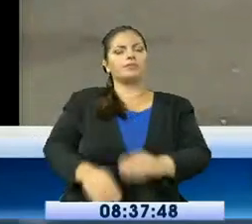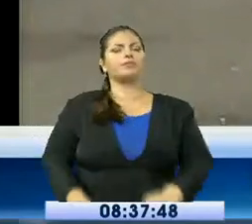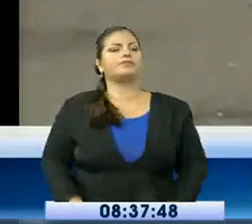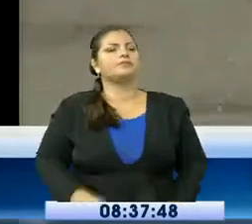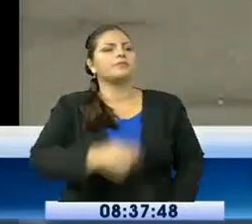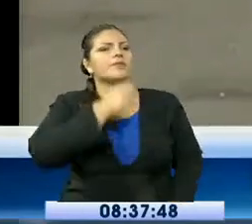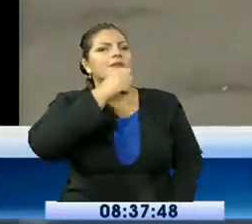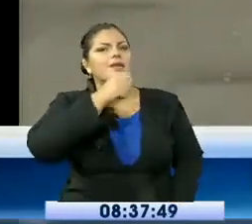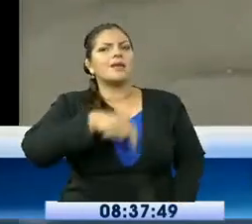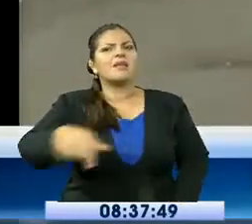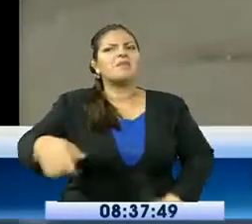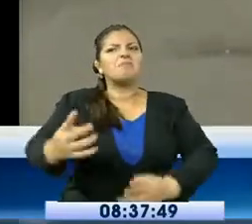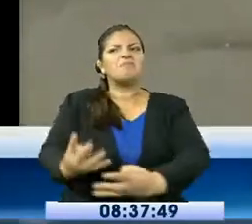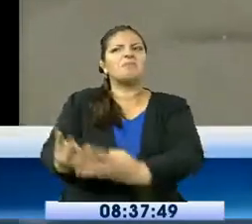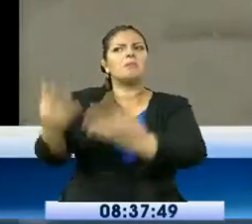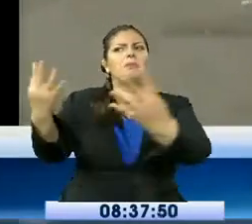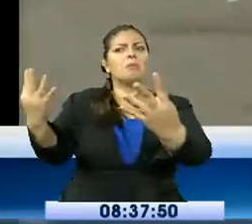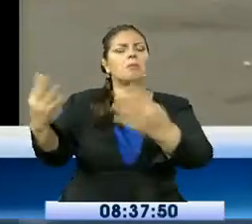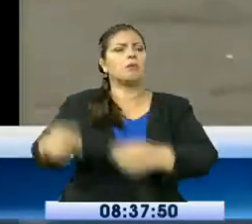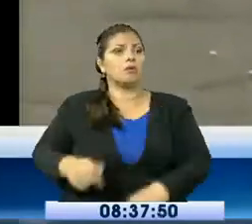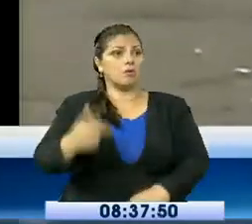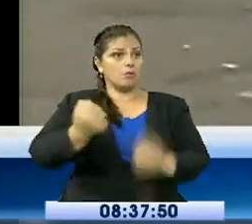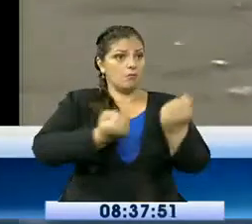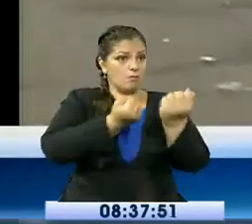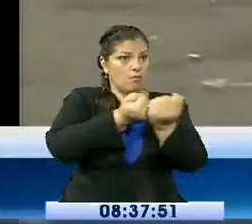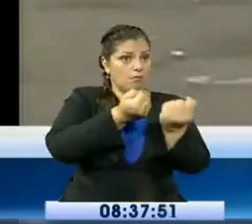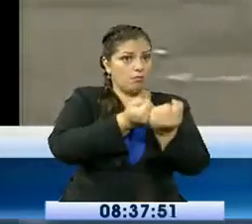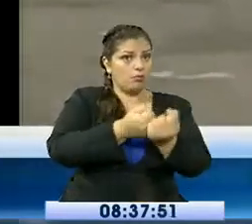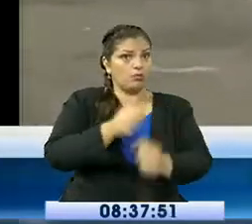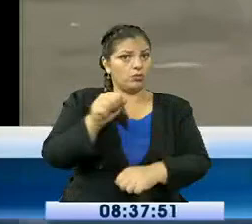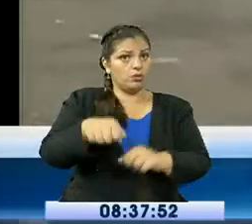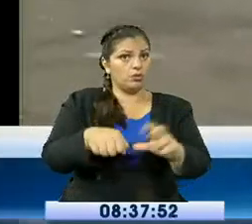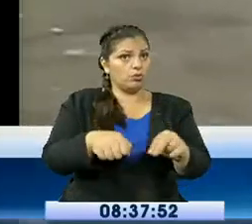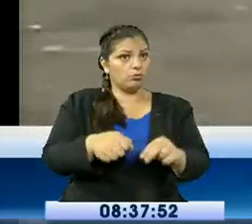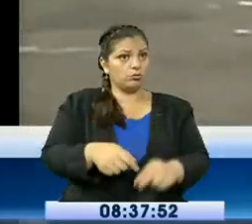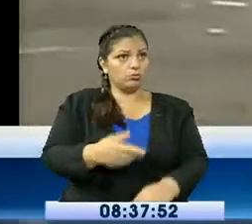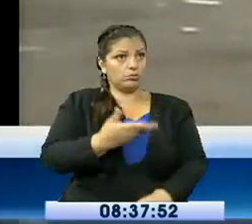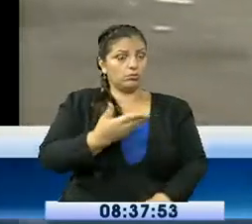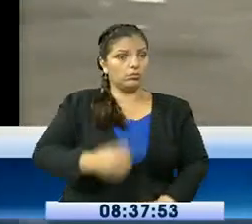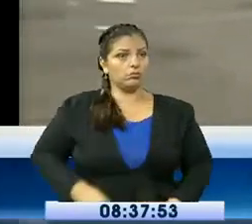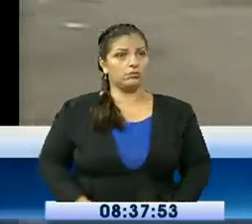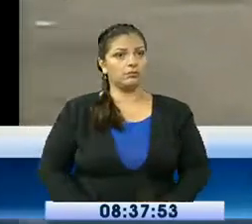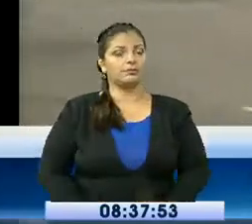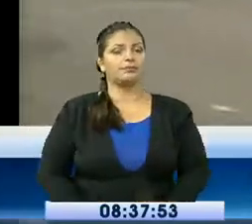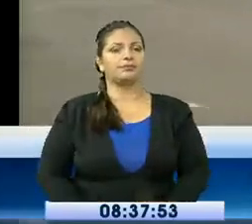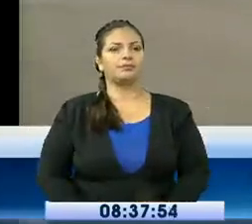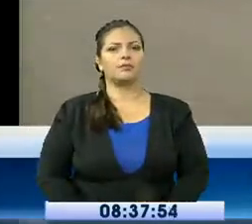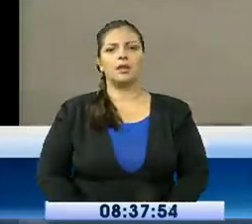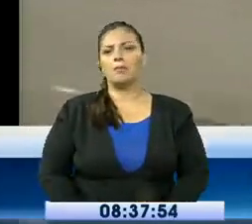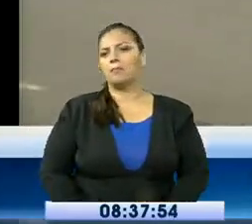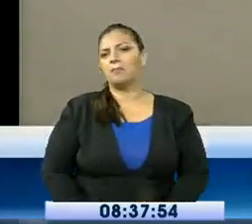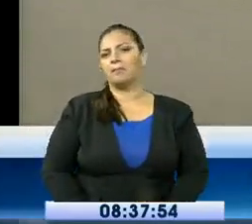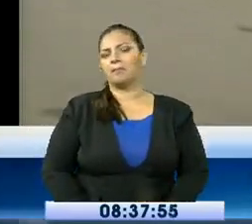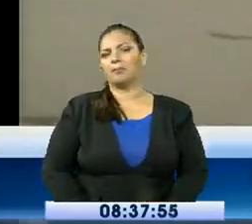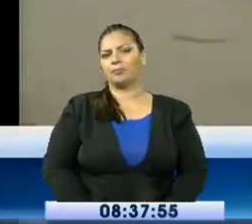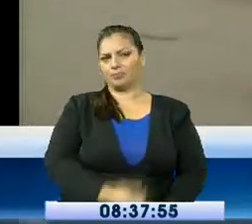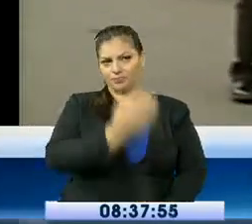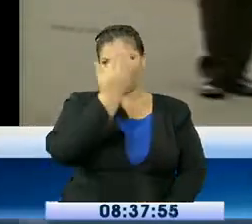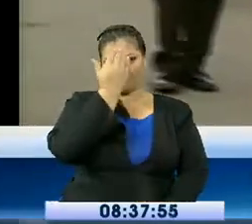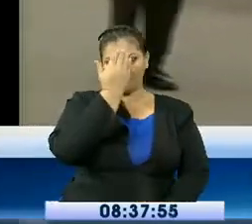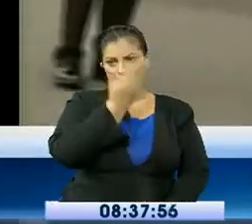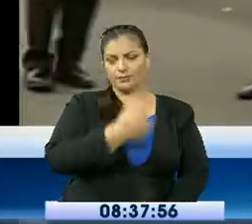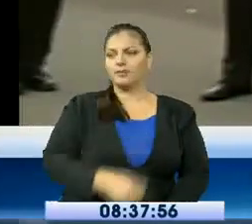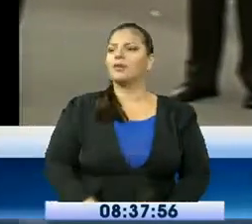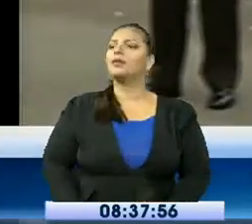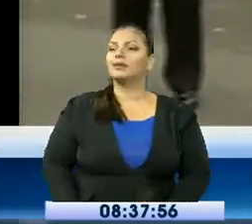aquí que tanto han pedido seguridad Bueno pues ya hay un dispositivo sin embargo están colaborando con información qué sabe usted así es bueno como usted